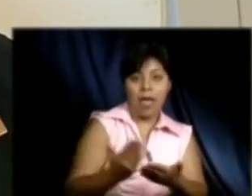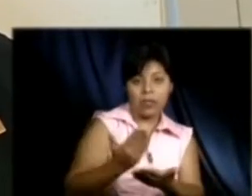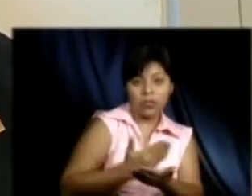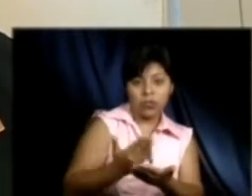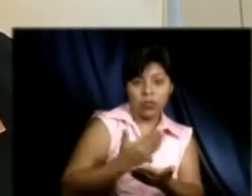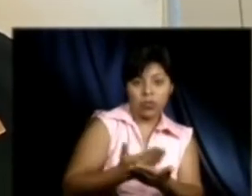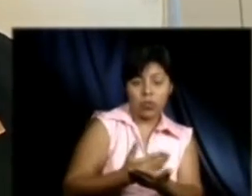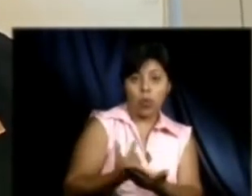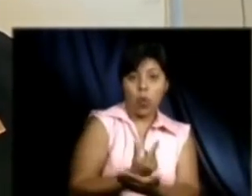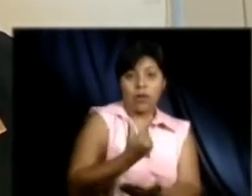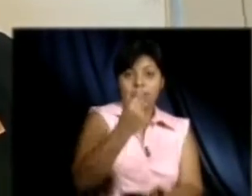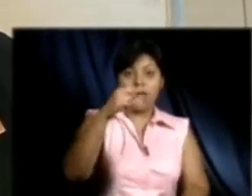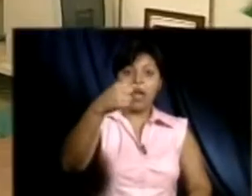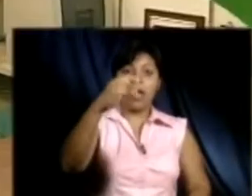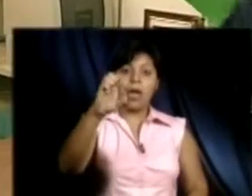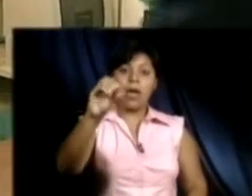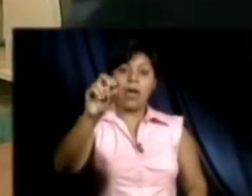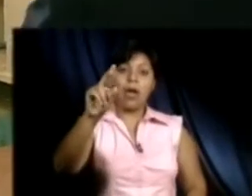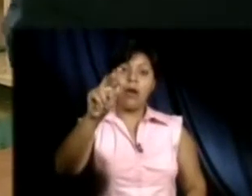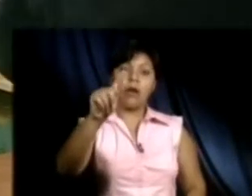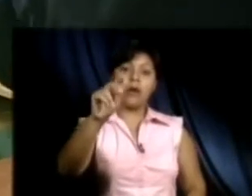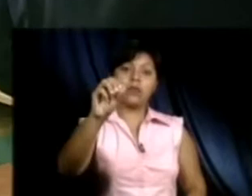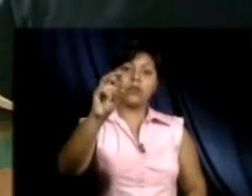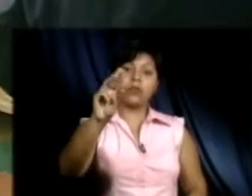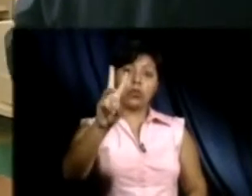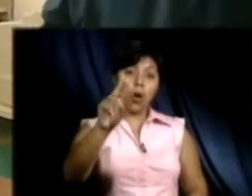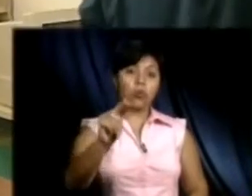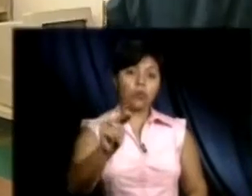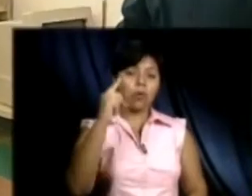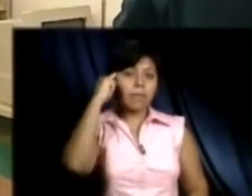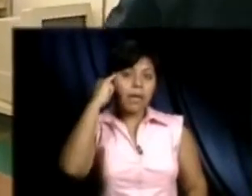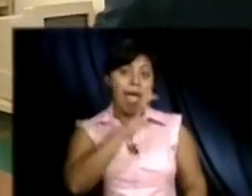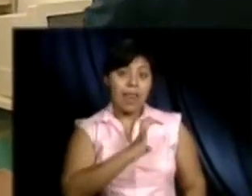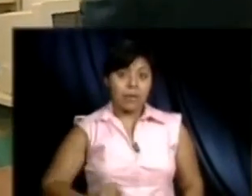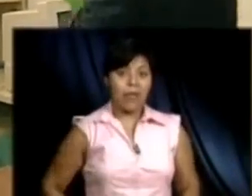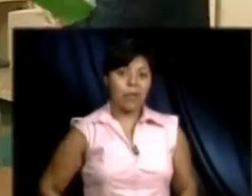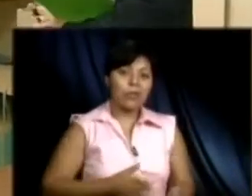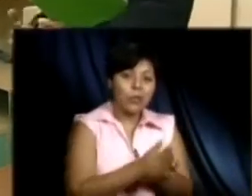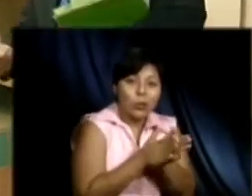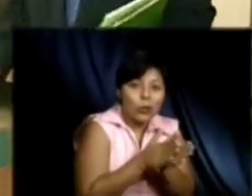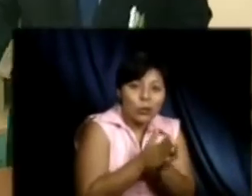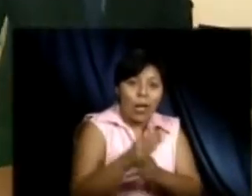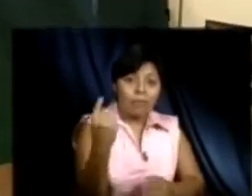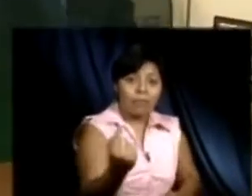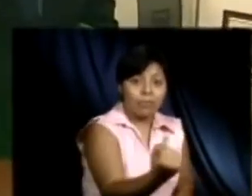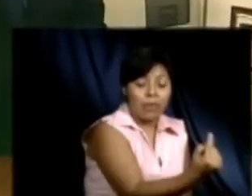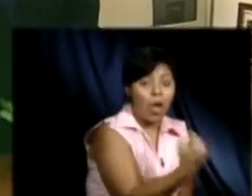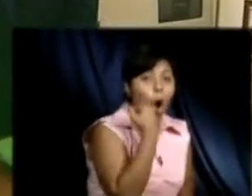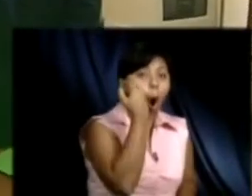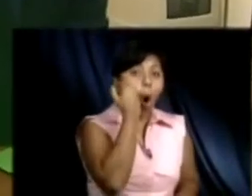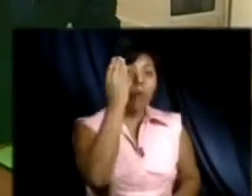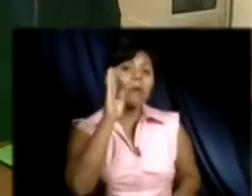administrada por la Universidad de Georgetown, Estados Unidos. Y asegura que en El Salvador se desearía trabajar con jóvenes